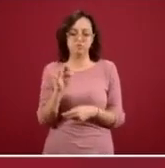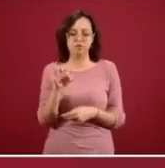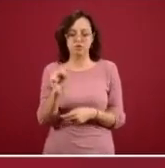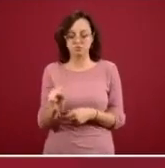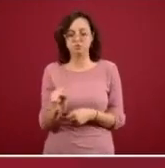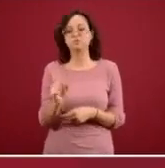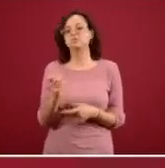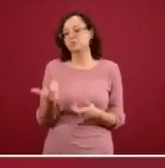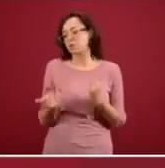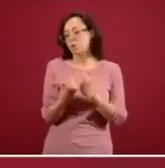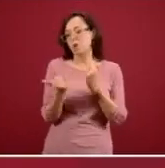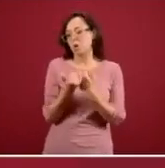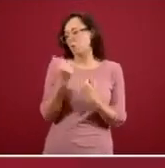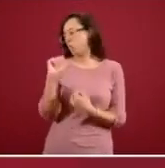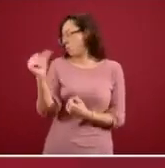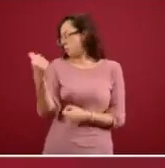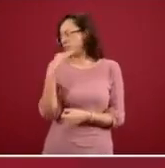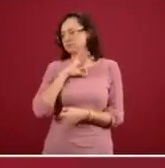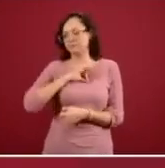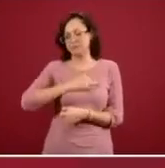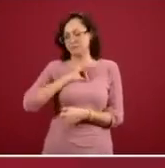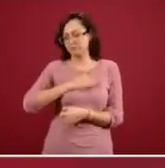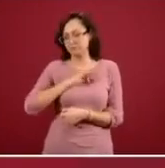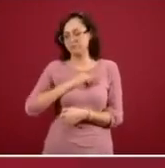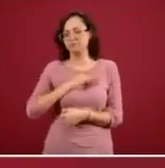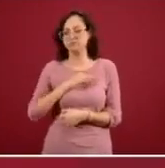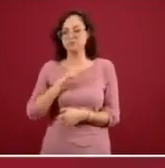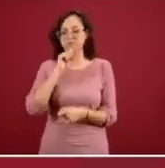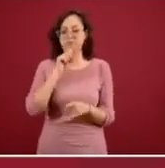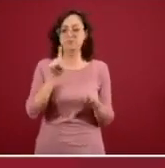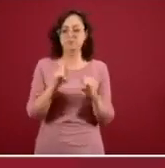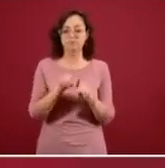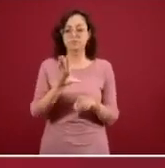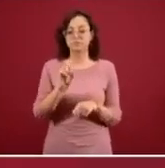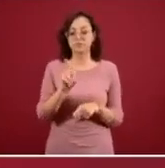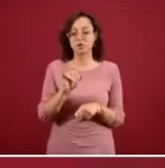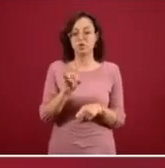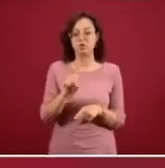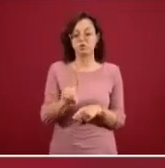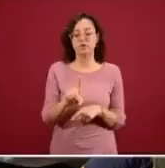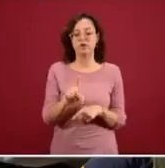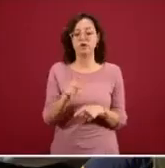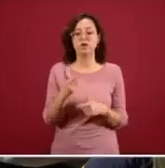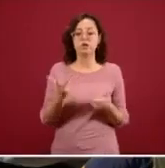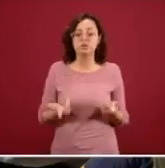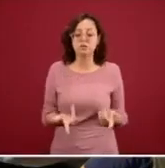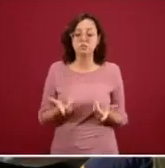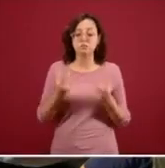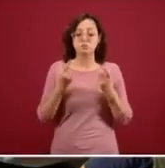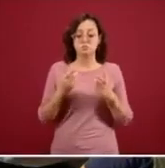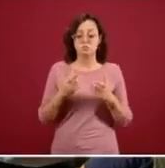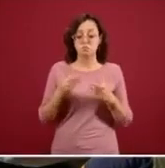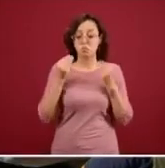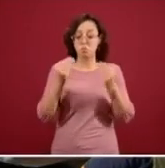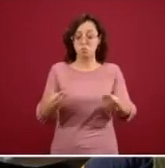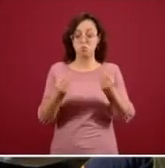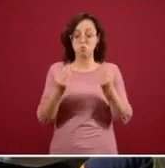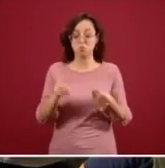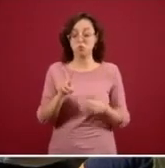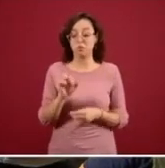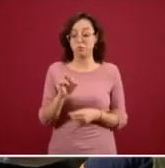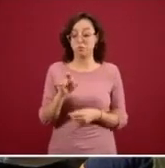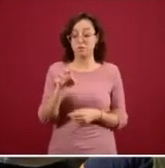otras infecciones y se ha identificado también en el caso de COVID que cuando hay cargas virales altas,